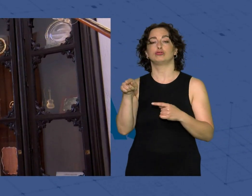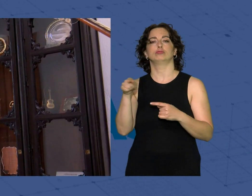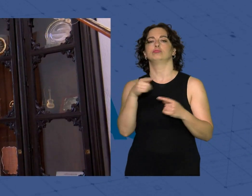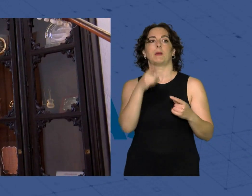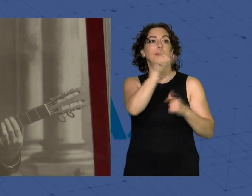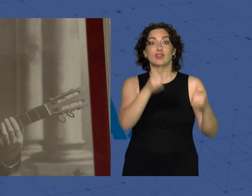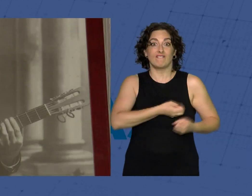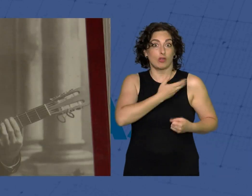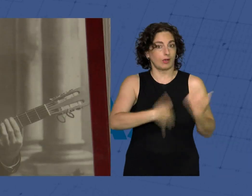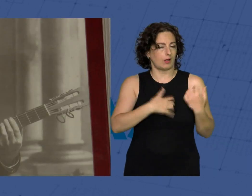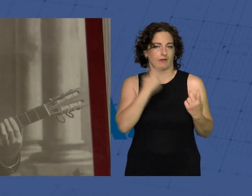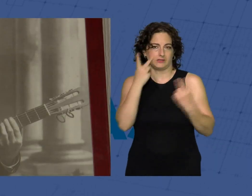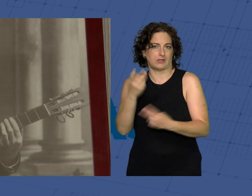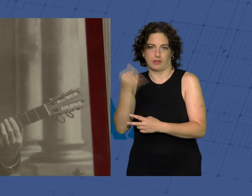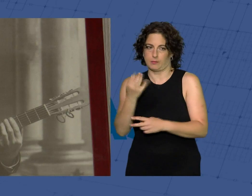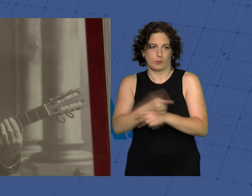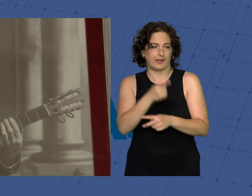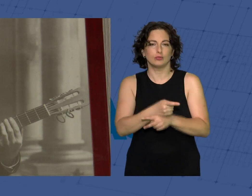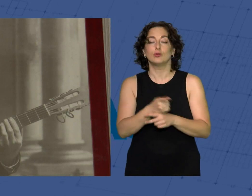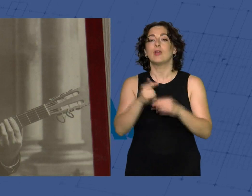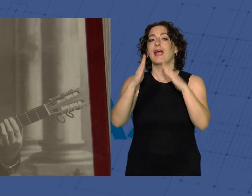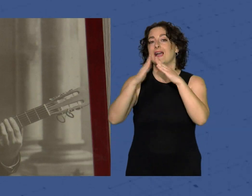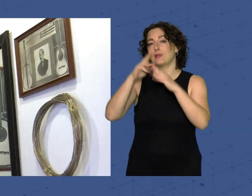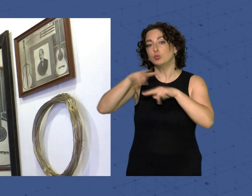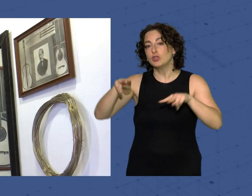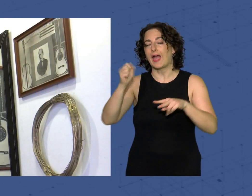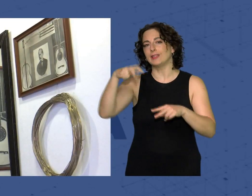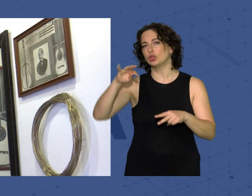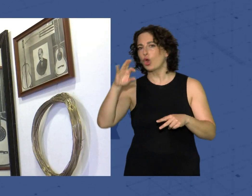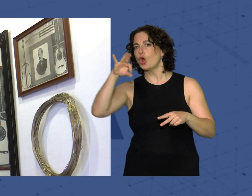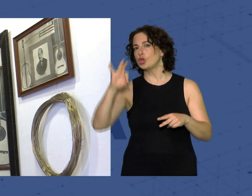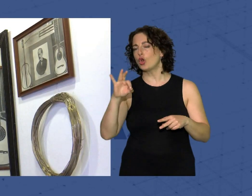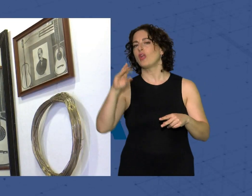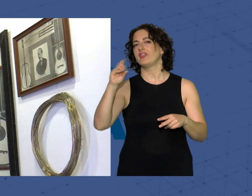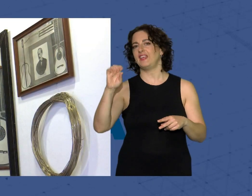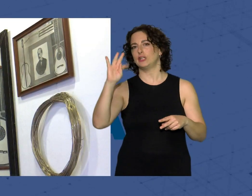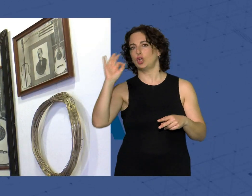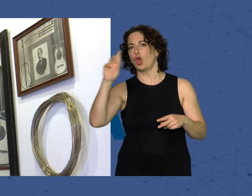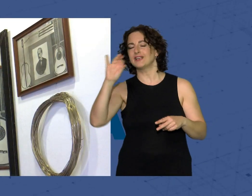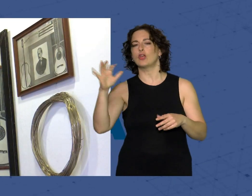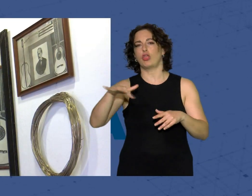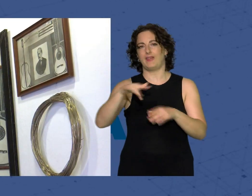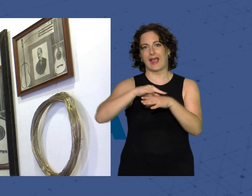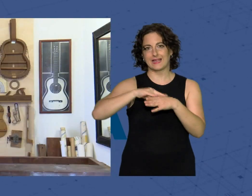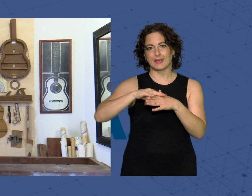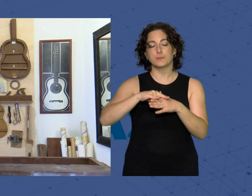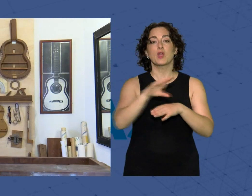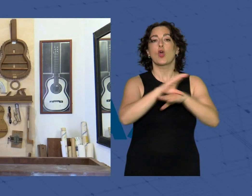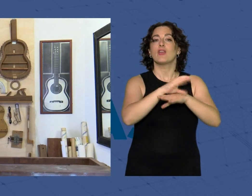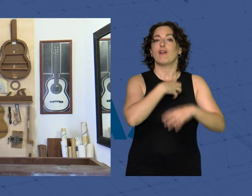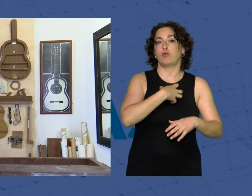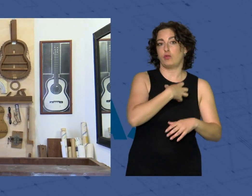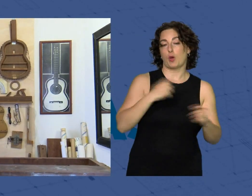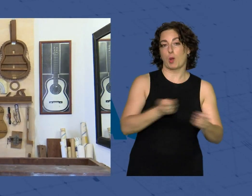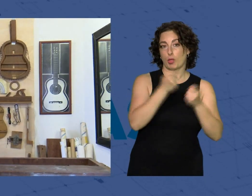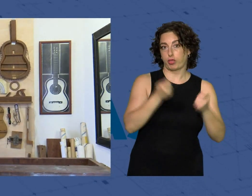aficionados a la guitarra. Es la Casa Museo Antonio de Torres y está en la Cañada de San Urbano. El concejal en funciones de promoción